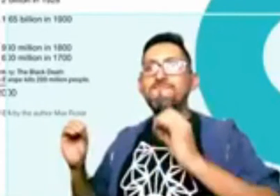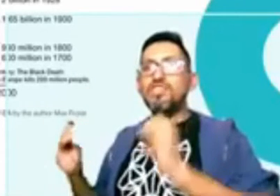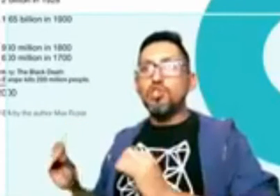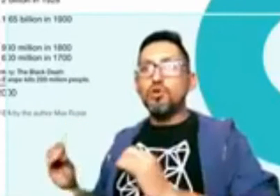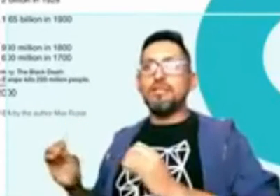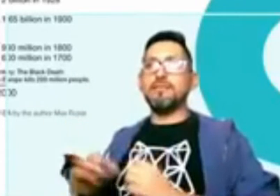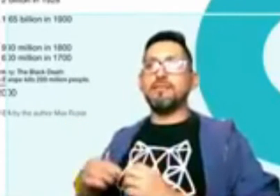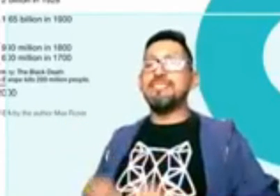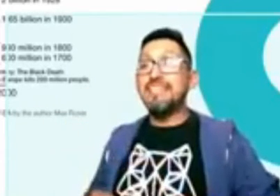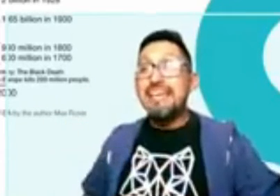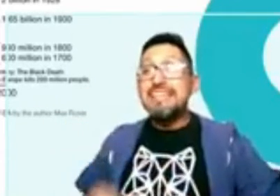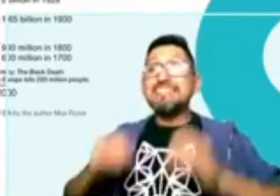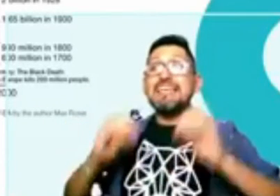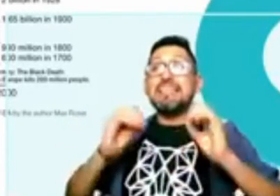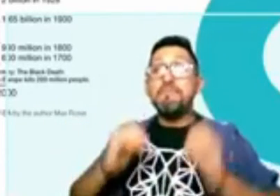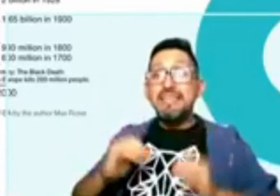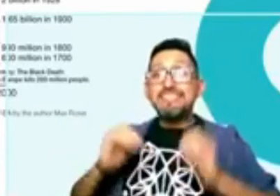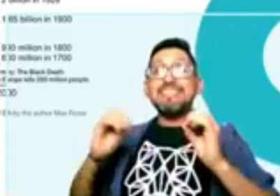7.7 billones, es decir,